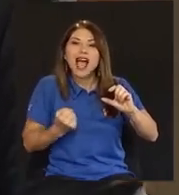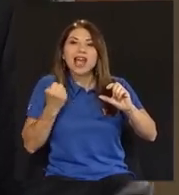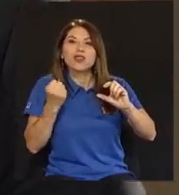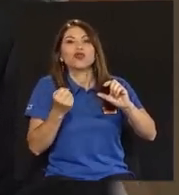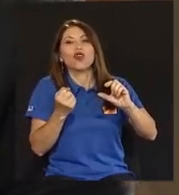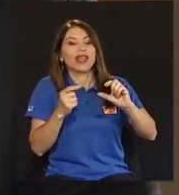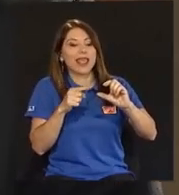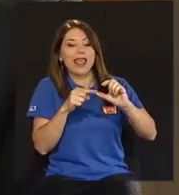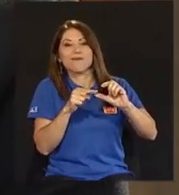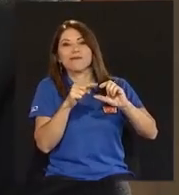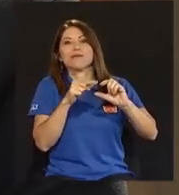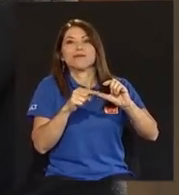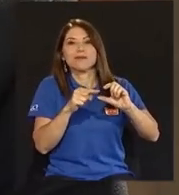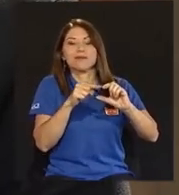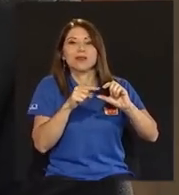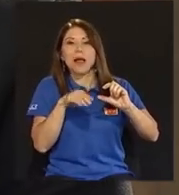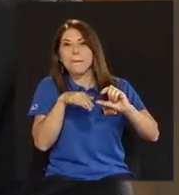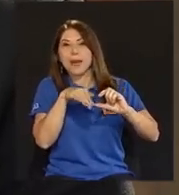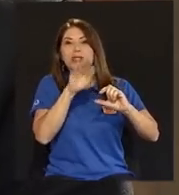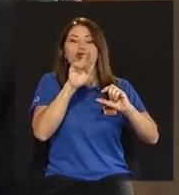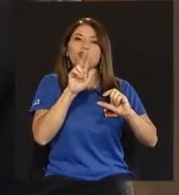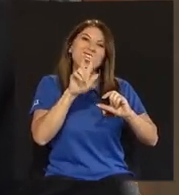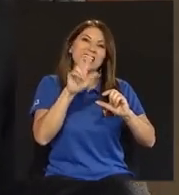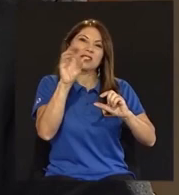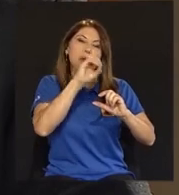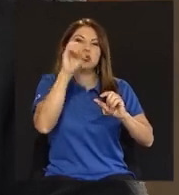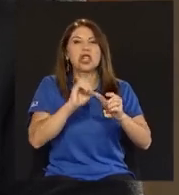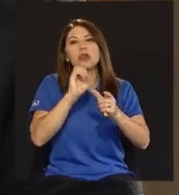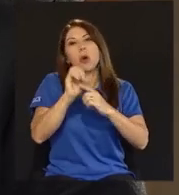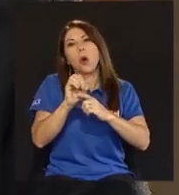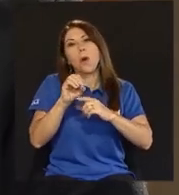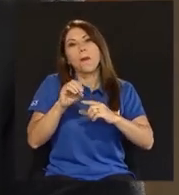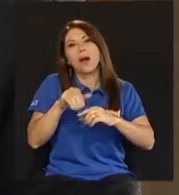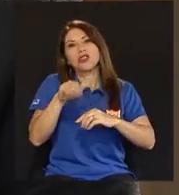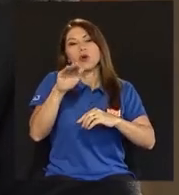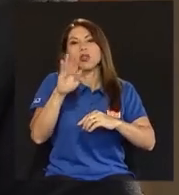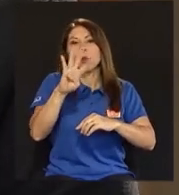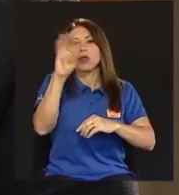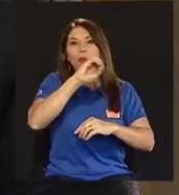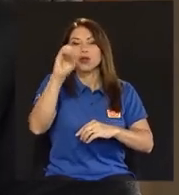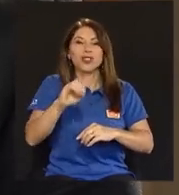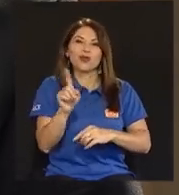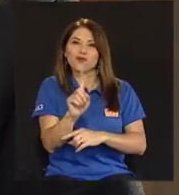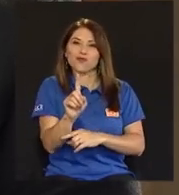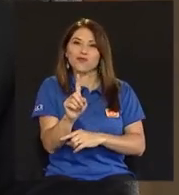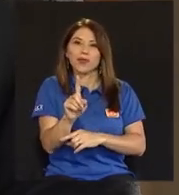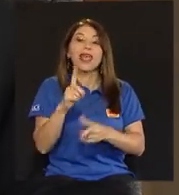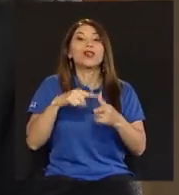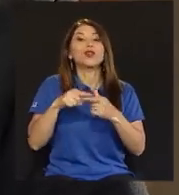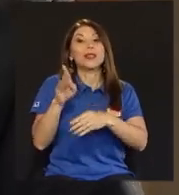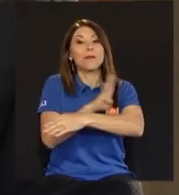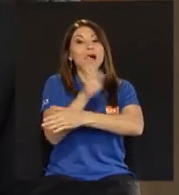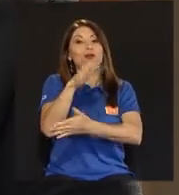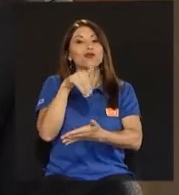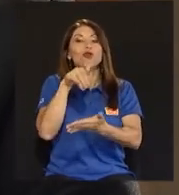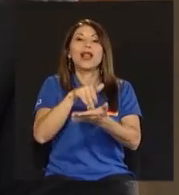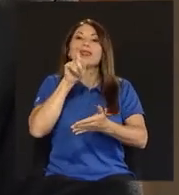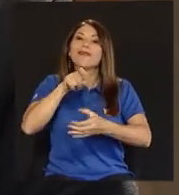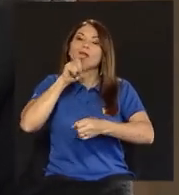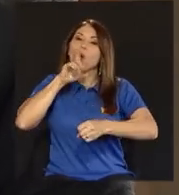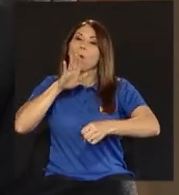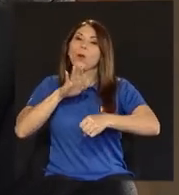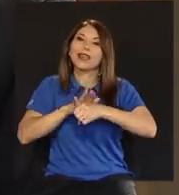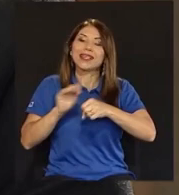de 3%, mayor de 4%. Entonces, es el compromiso del Banco Central con un número explícito, conocido